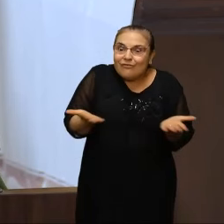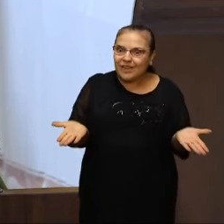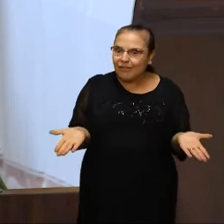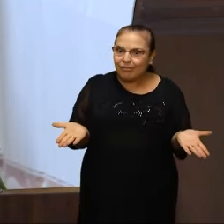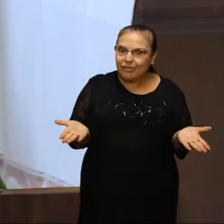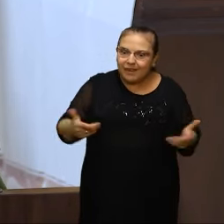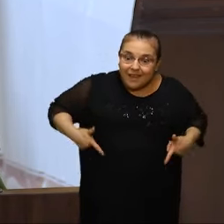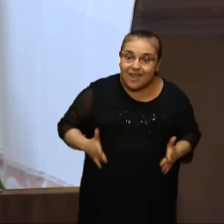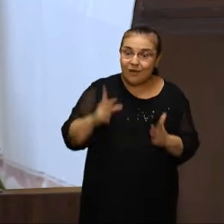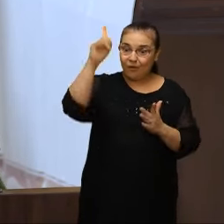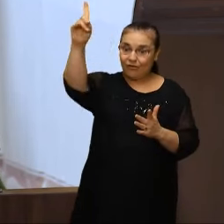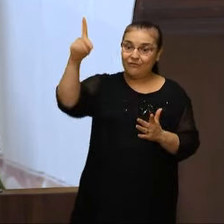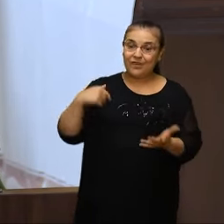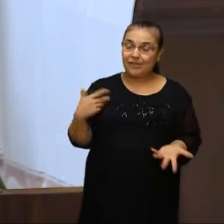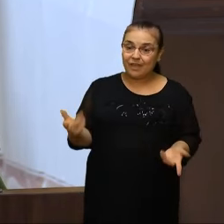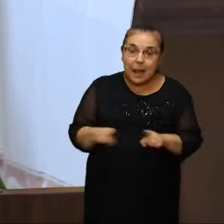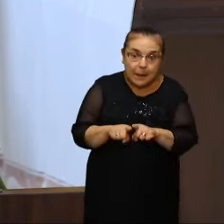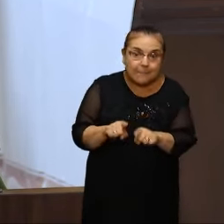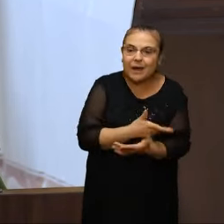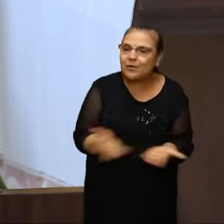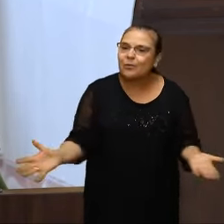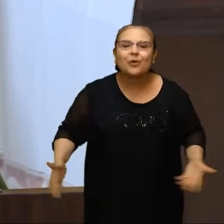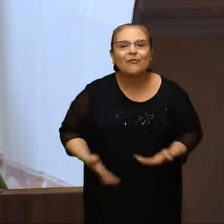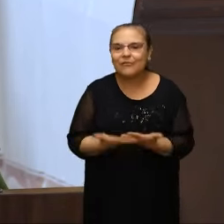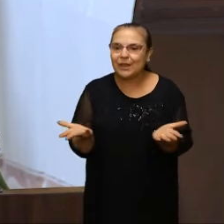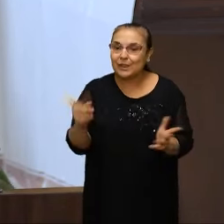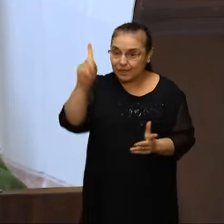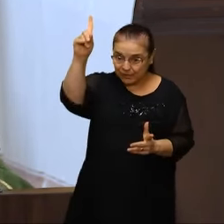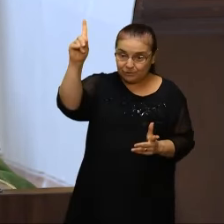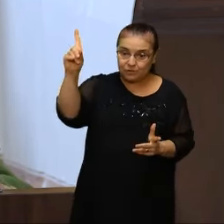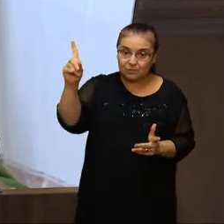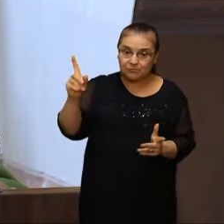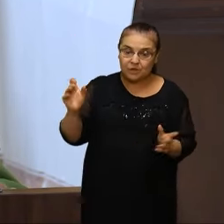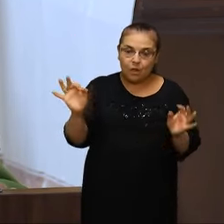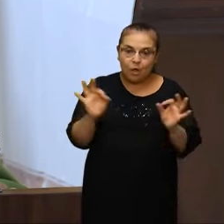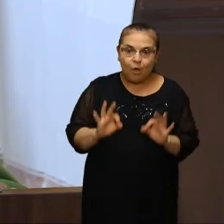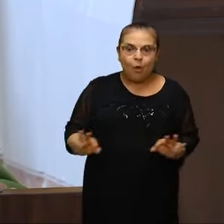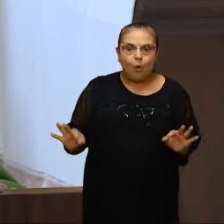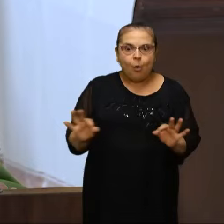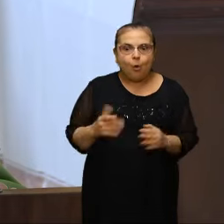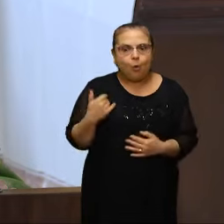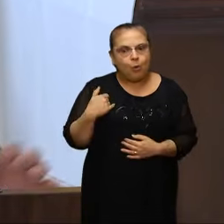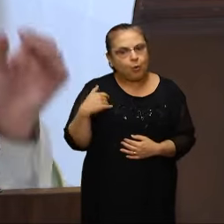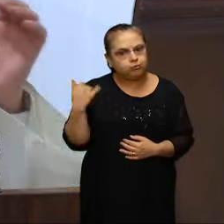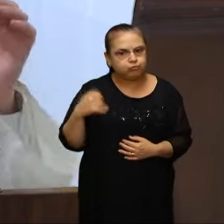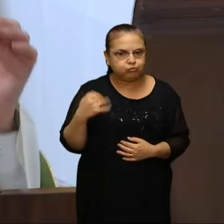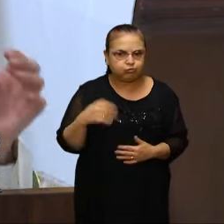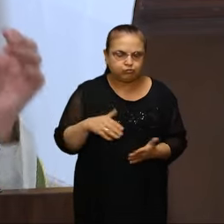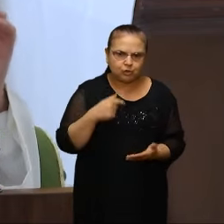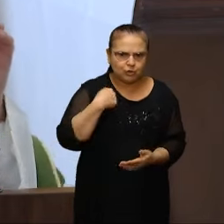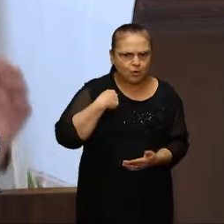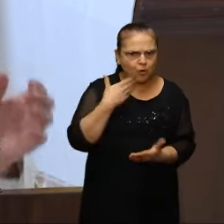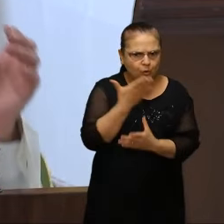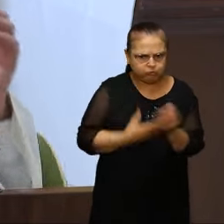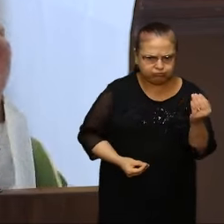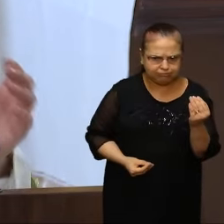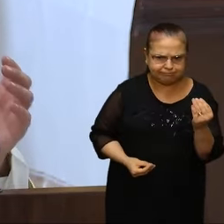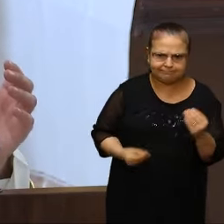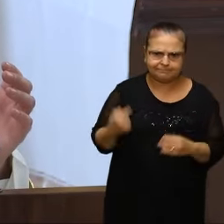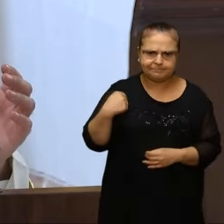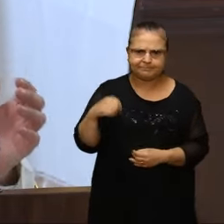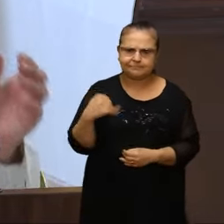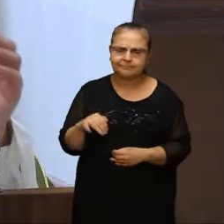de confianza de Dios, el hermano de confianza? ¿O dejo que desear? Mira, si dejas que desear y